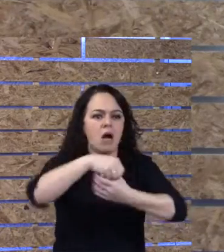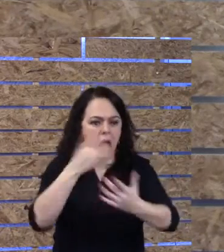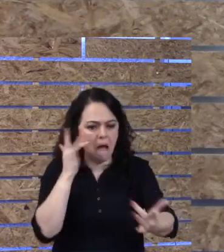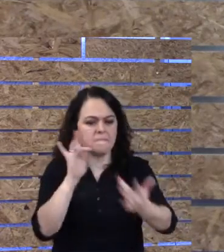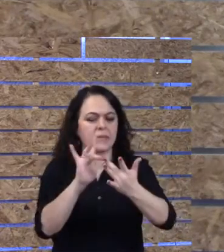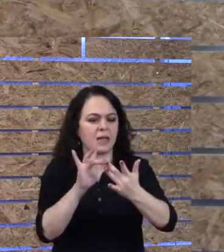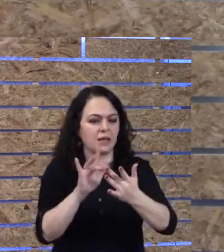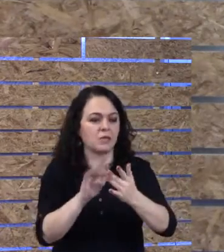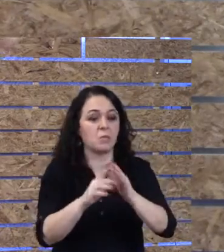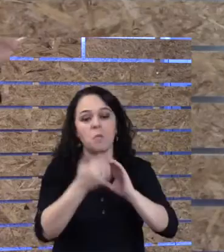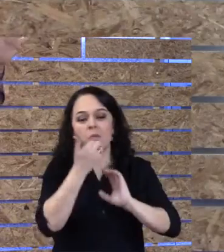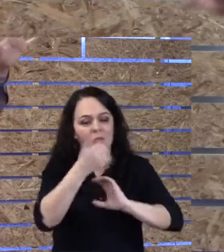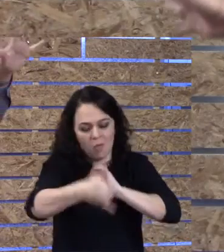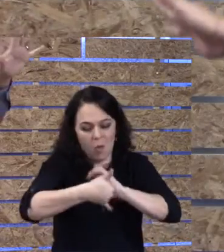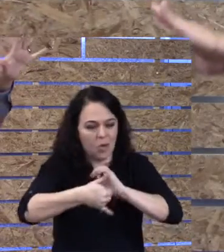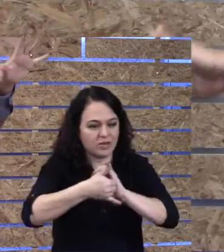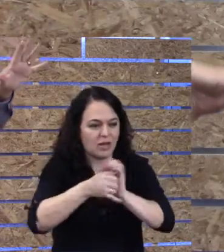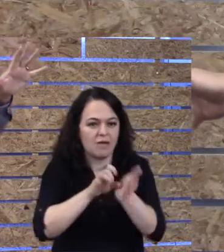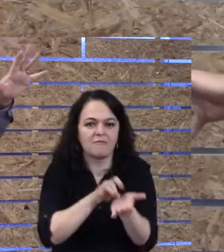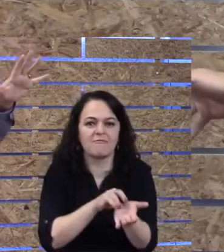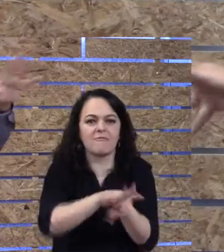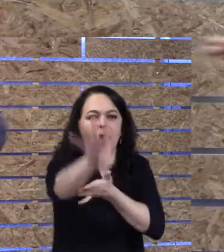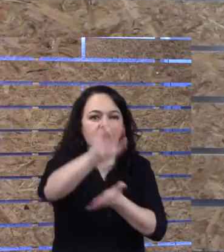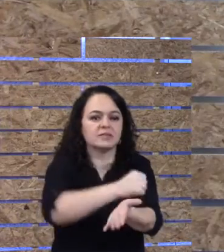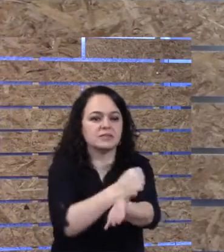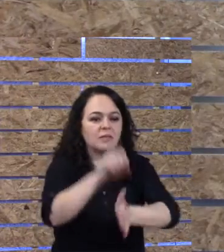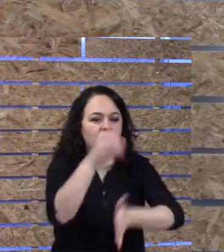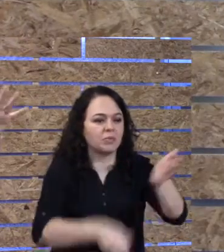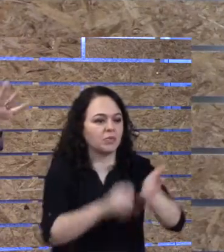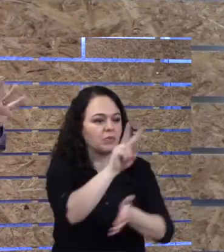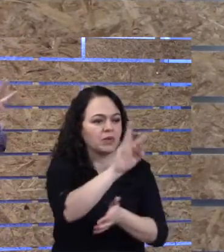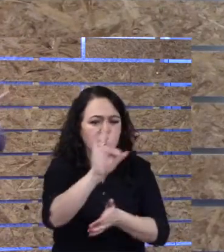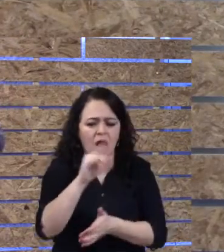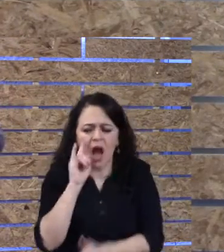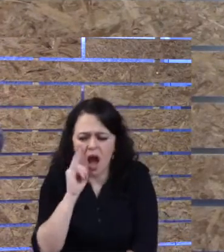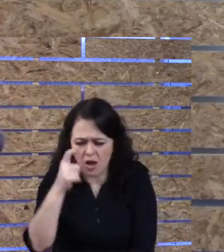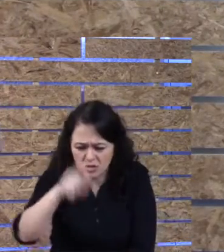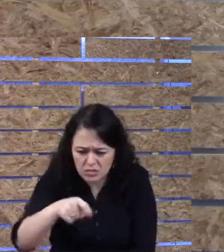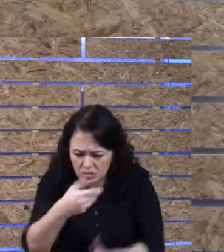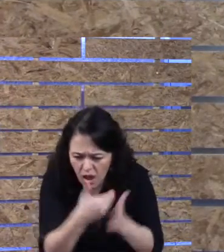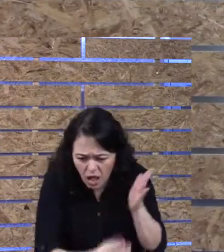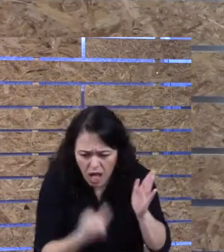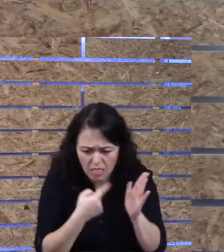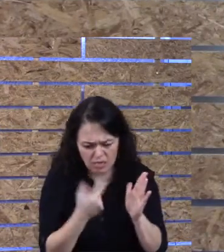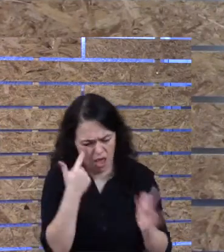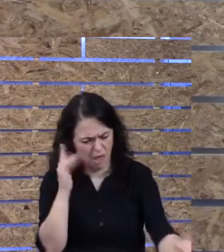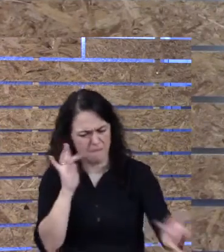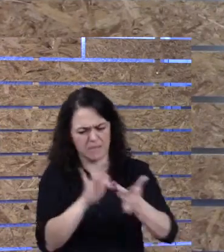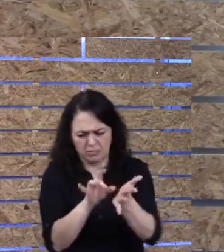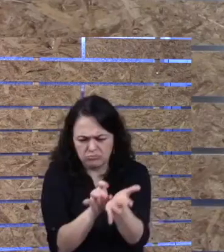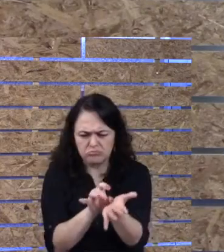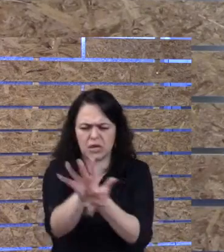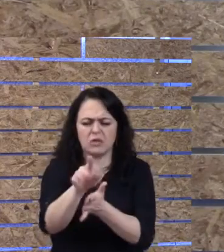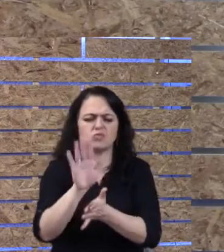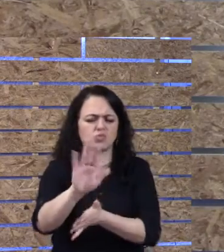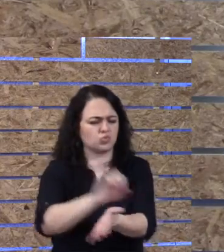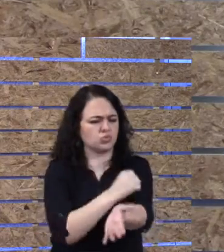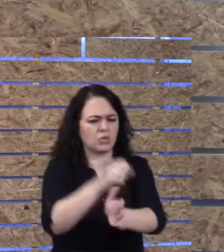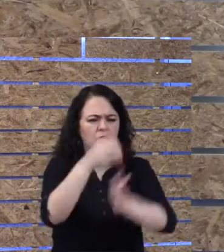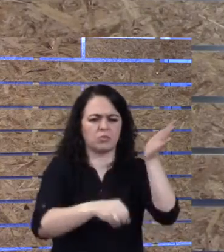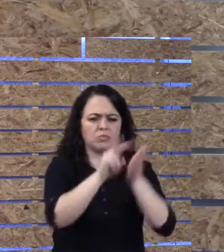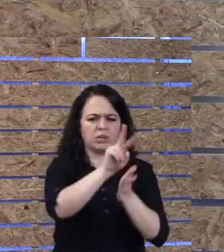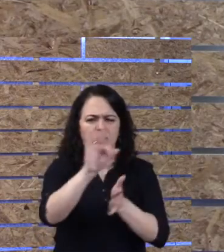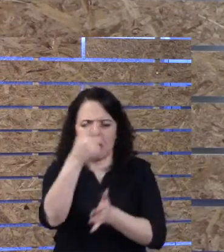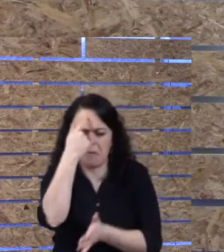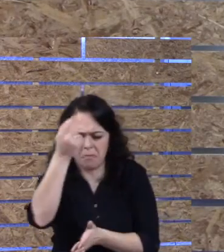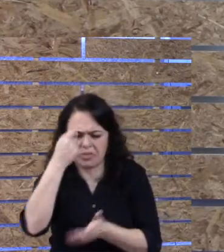Mandarlo por WhatsApp a todo el mundo. A todo el que necesita alguna de estas cosas, lleve su Salmo 23.